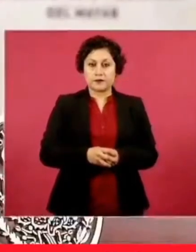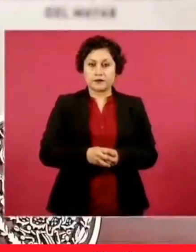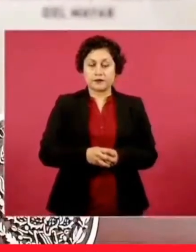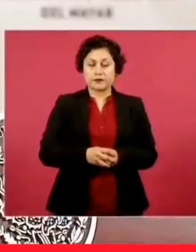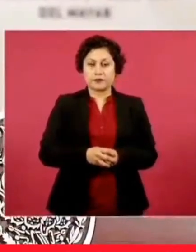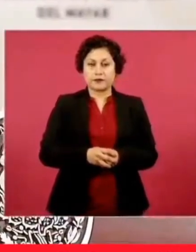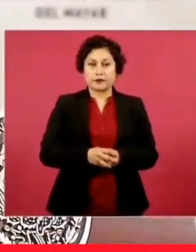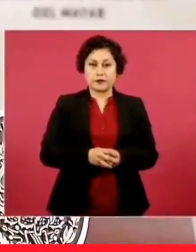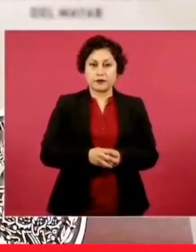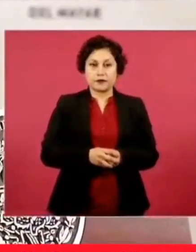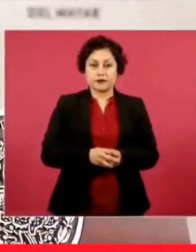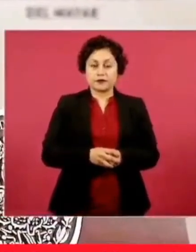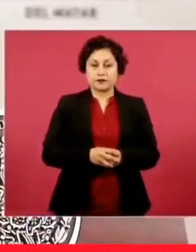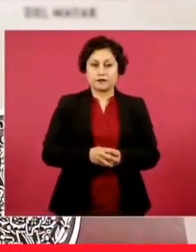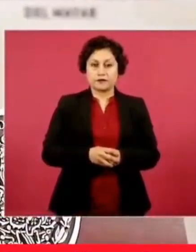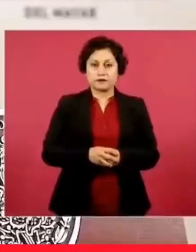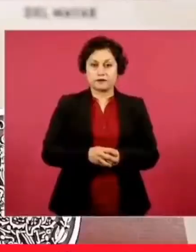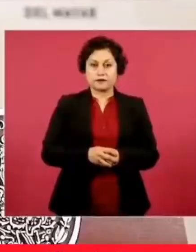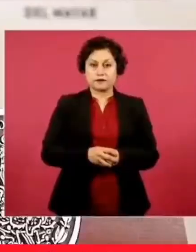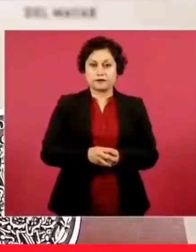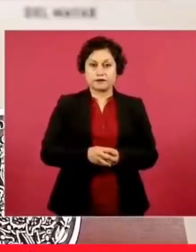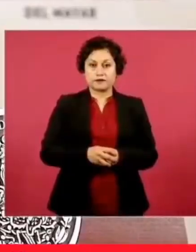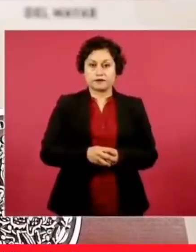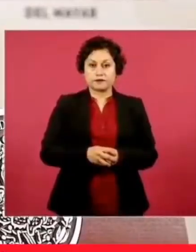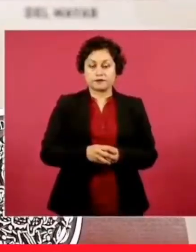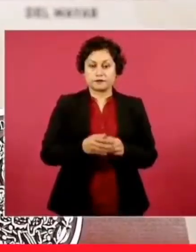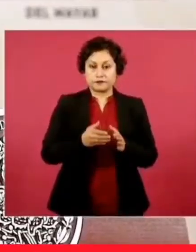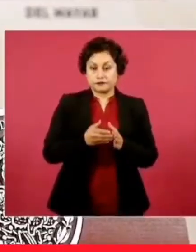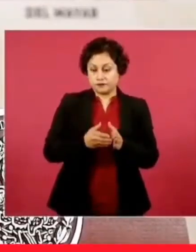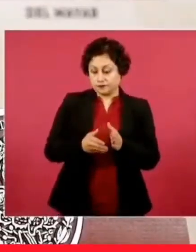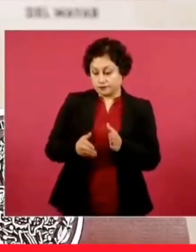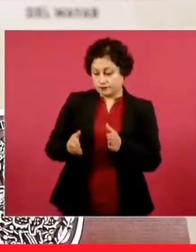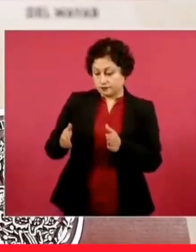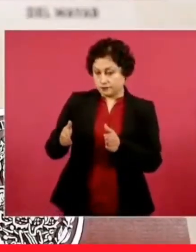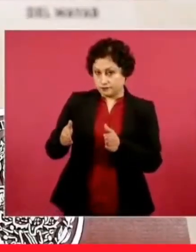el que logremos terminar el gobierno